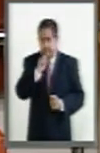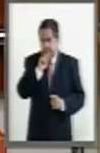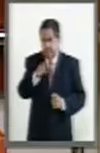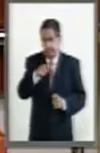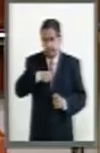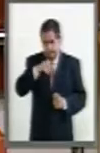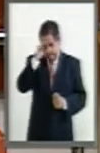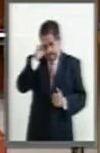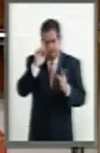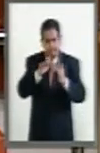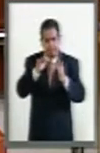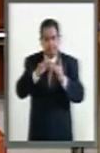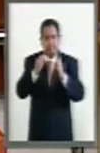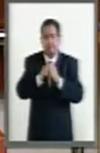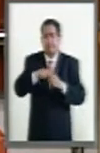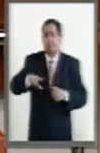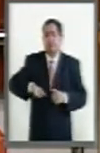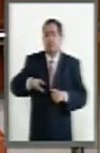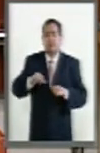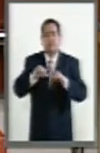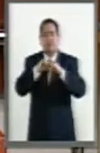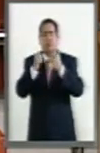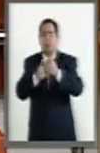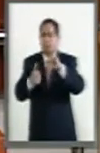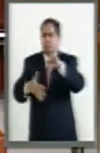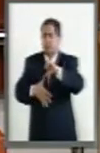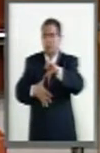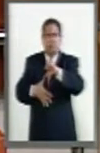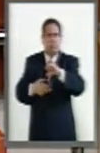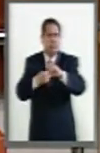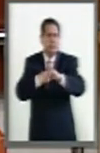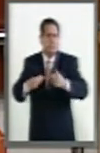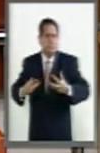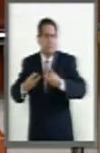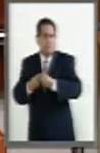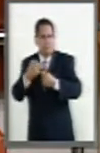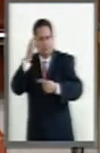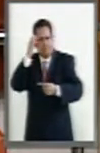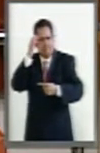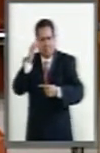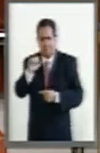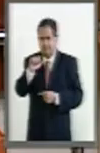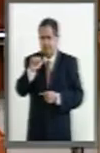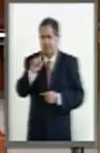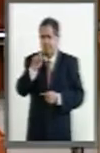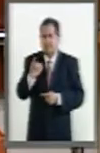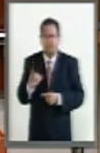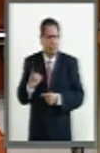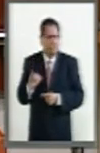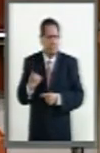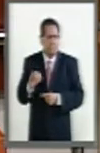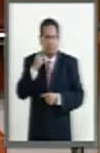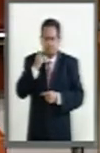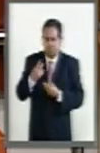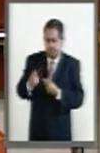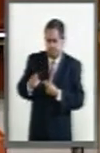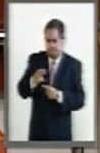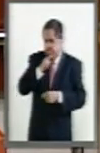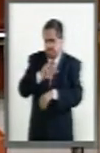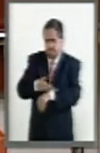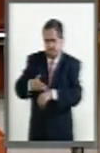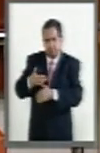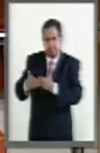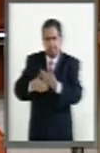contacto con los gobiernos de la Asociación Latinoamericana de Integración, conocida como la ALADI, a fin de acelerar el proceso